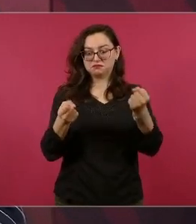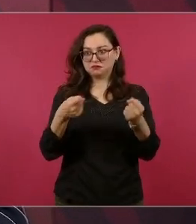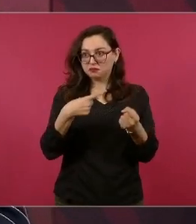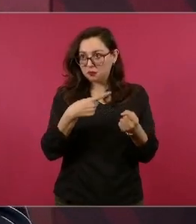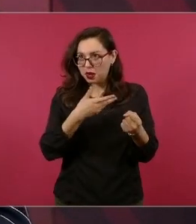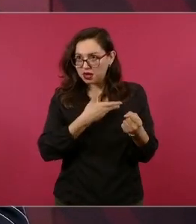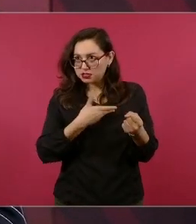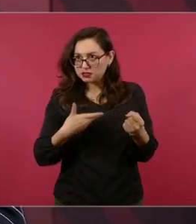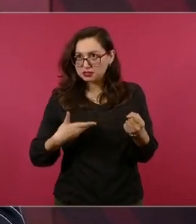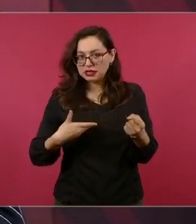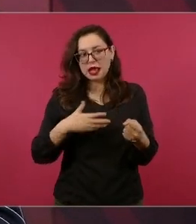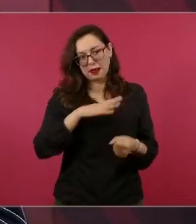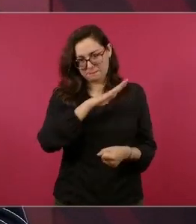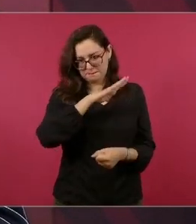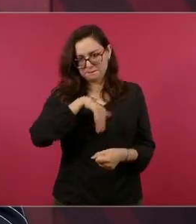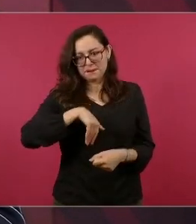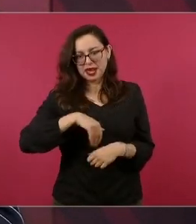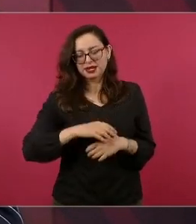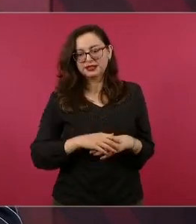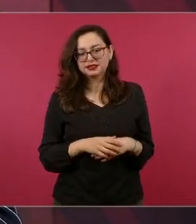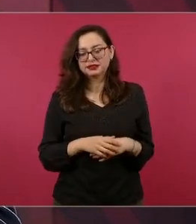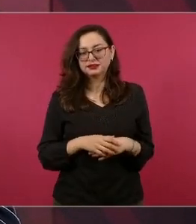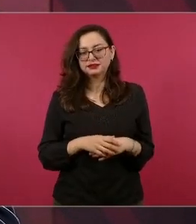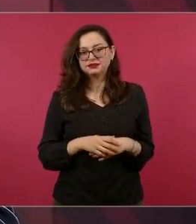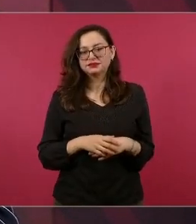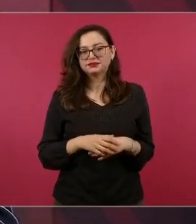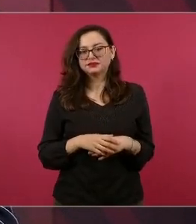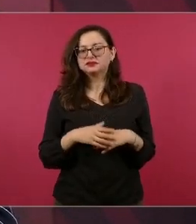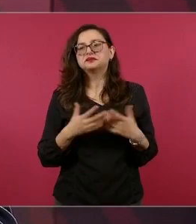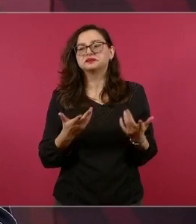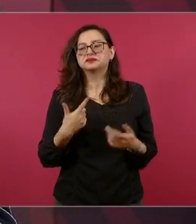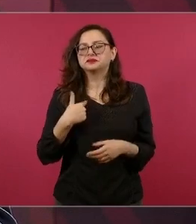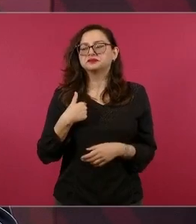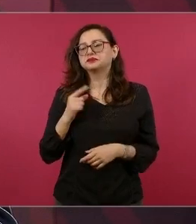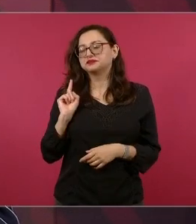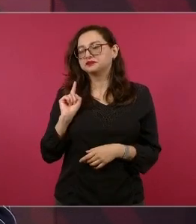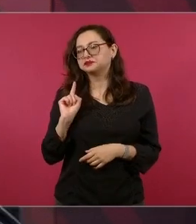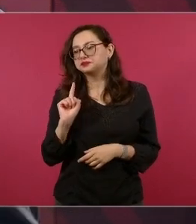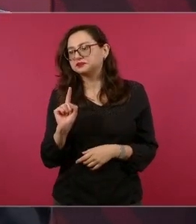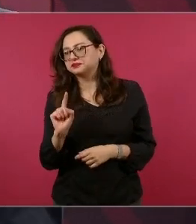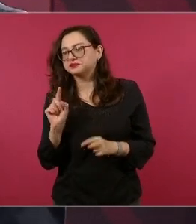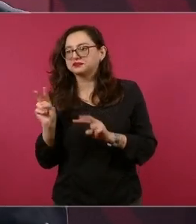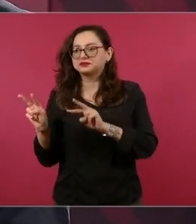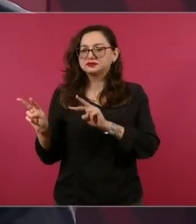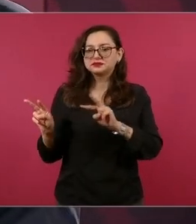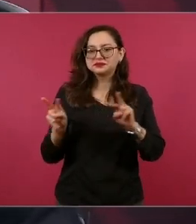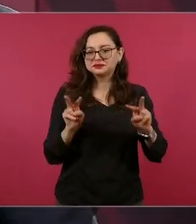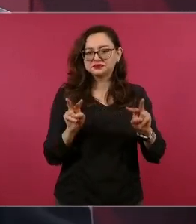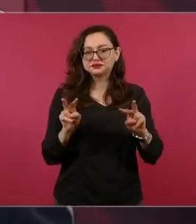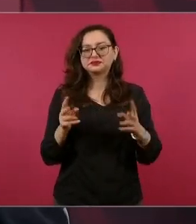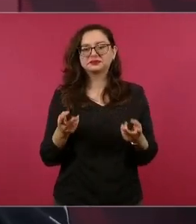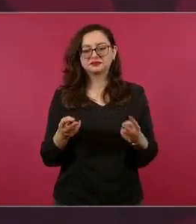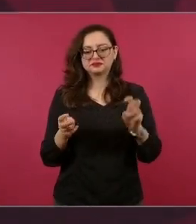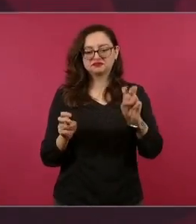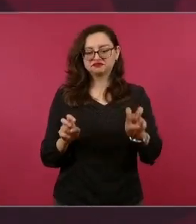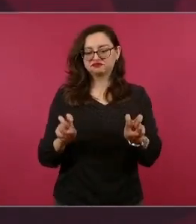a que yo fuera con ellos, ¿no?, a platicar a la cabina. Tienen ahí una silla en